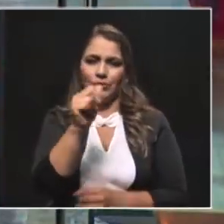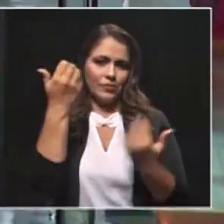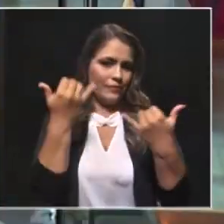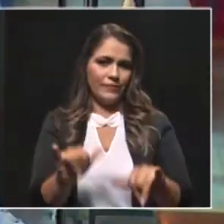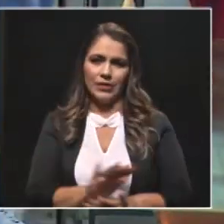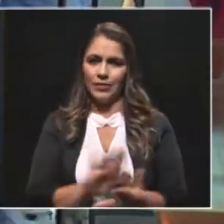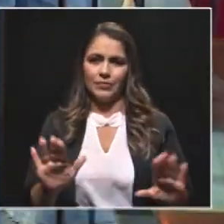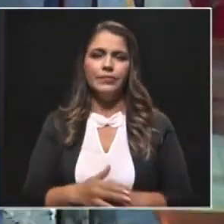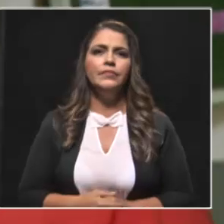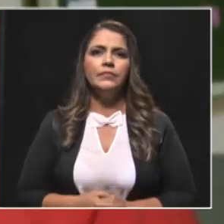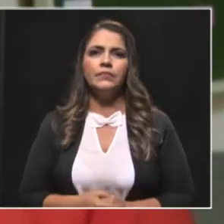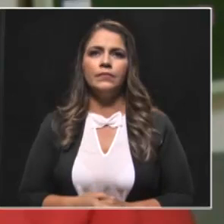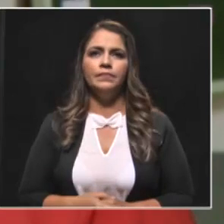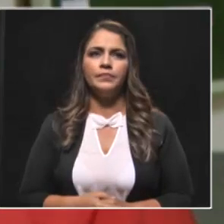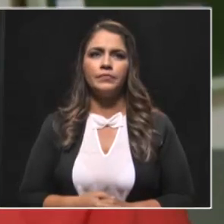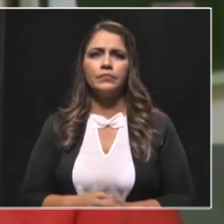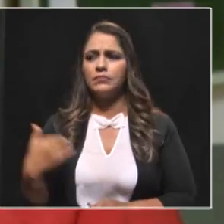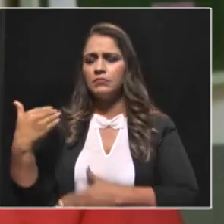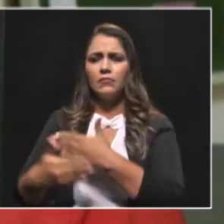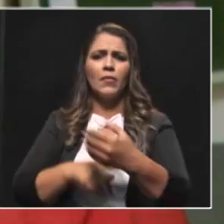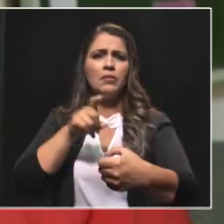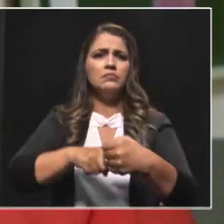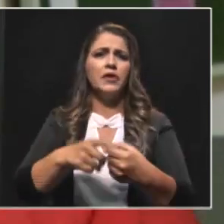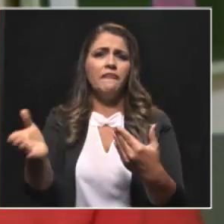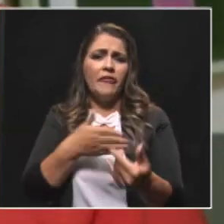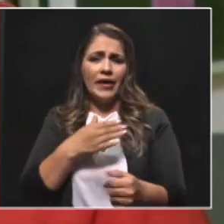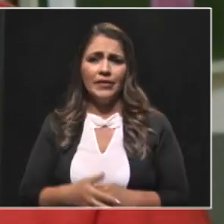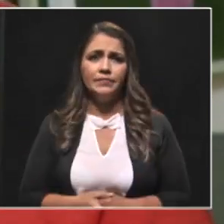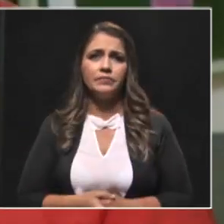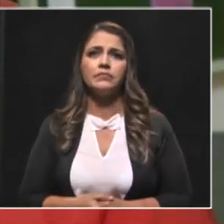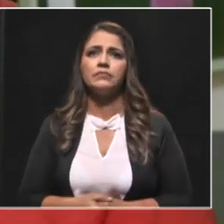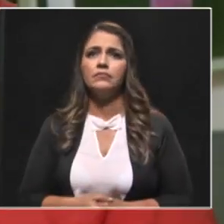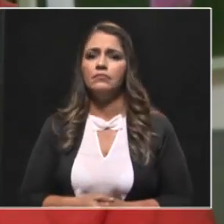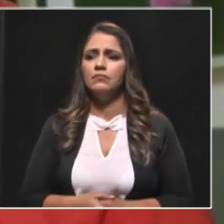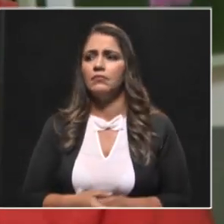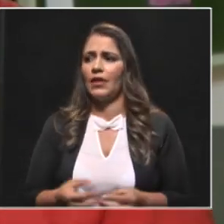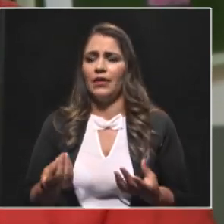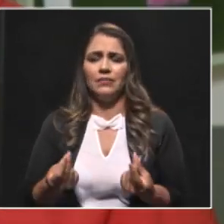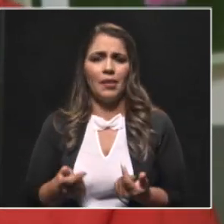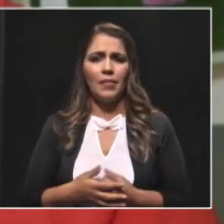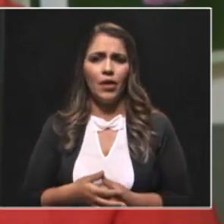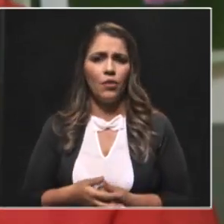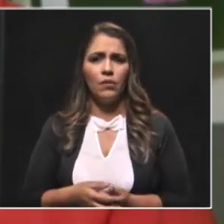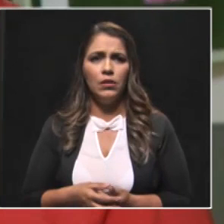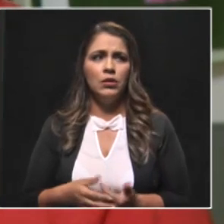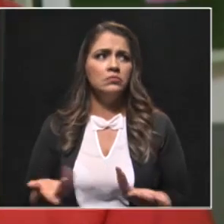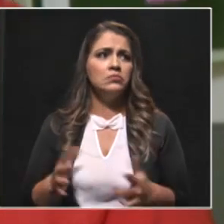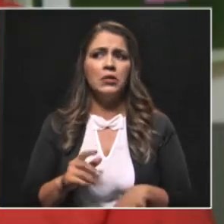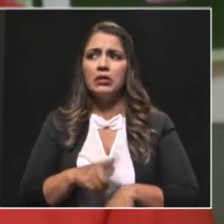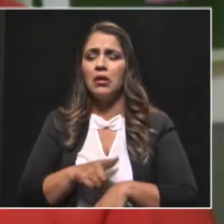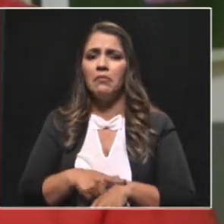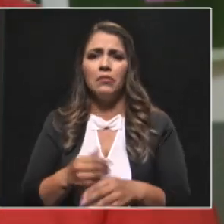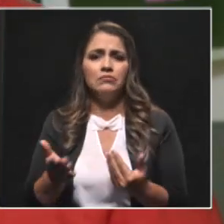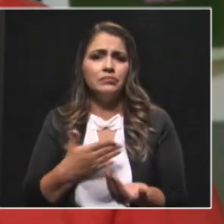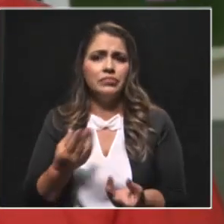agosto. El proceso de inscripción fue muy fácil, fue muy dinámico, no me demoró mayor